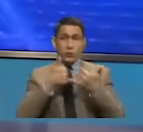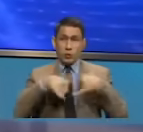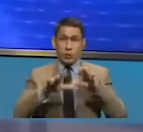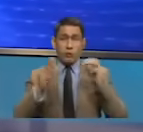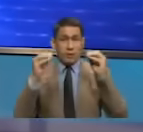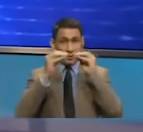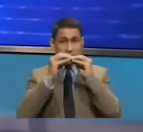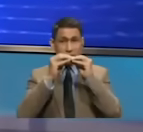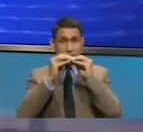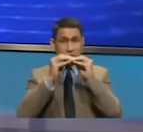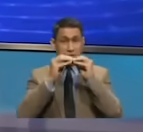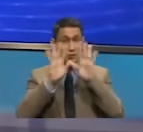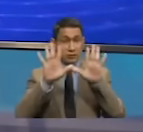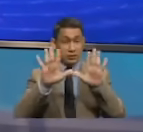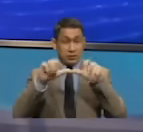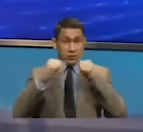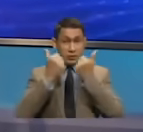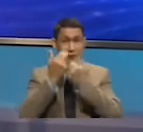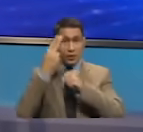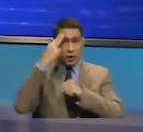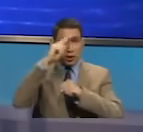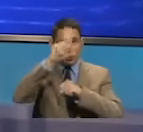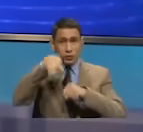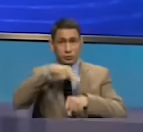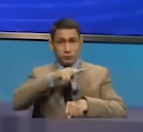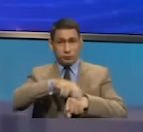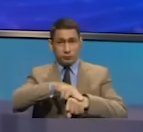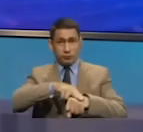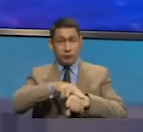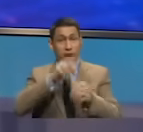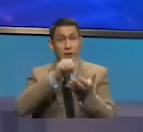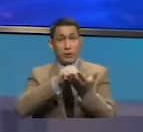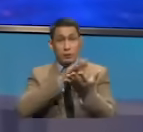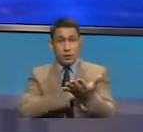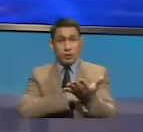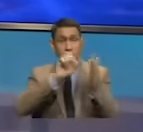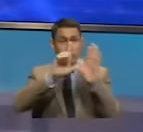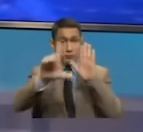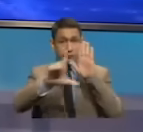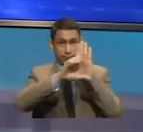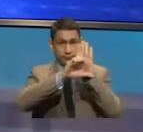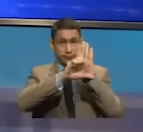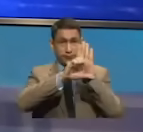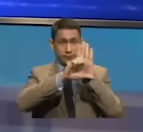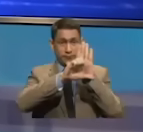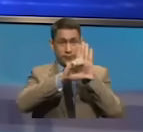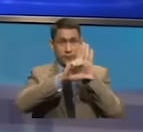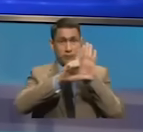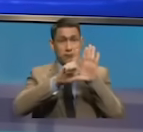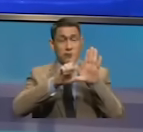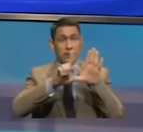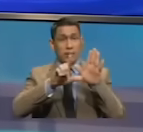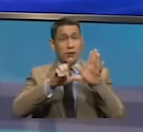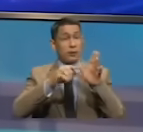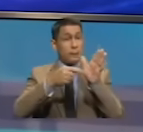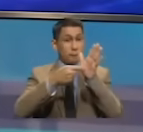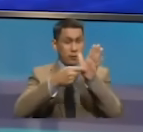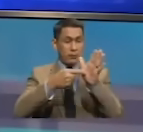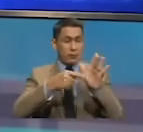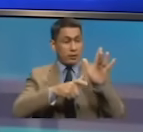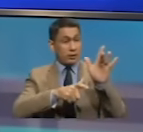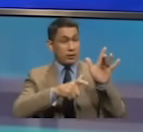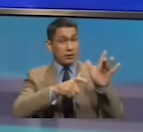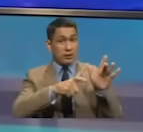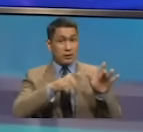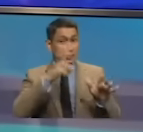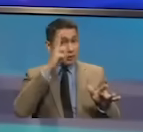más atención también porque la Asamblea Nacional tramitará un proyecto de ley, esto para impedir que extranjeros que fueron deportados